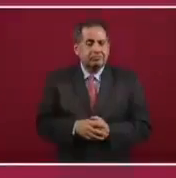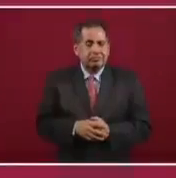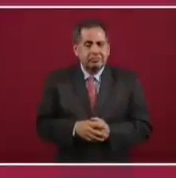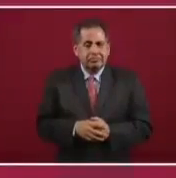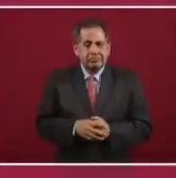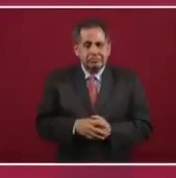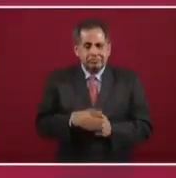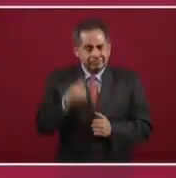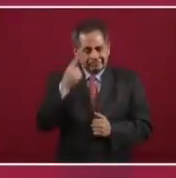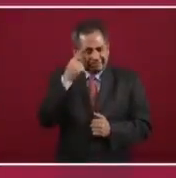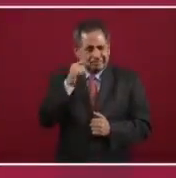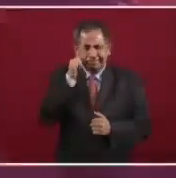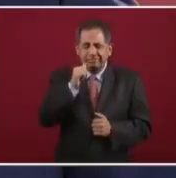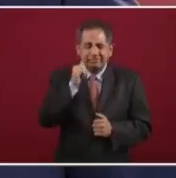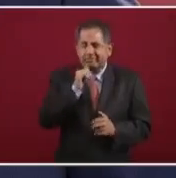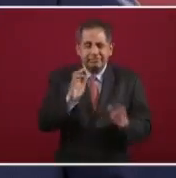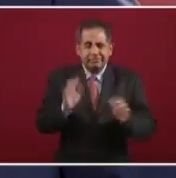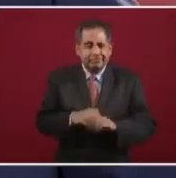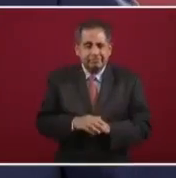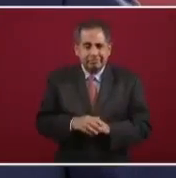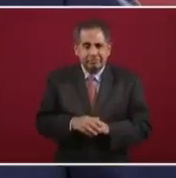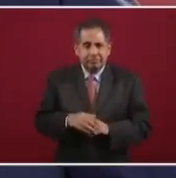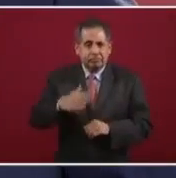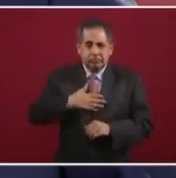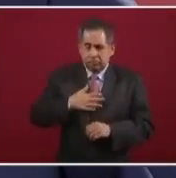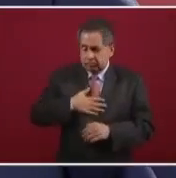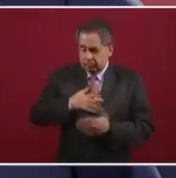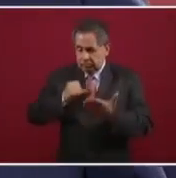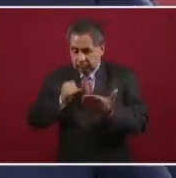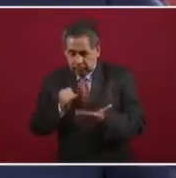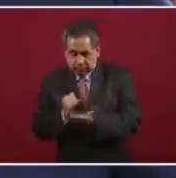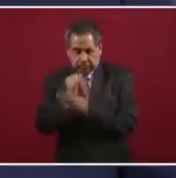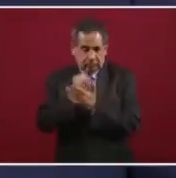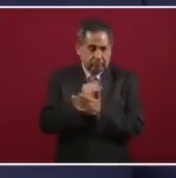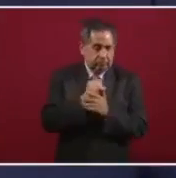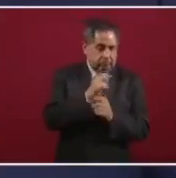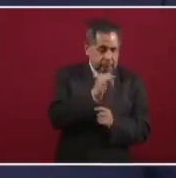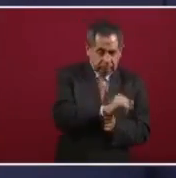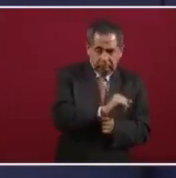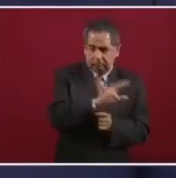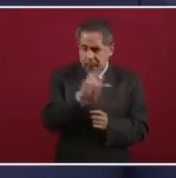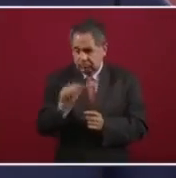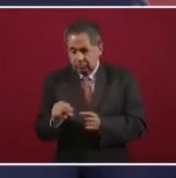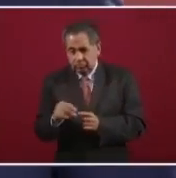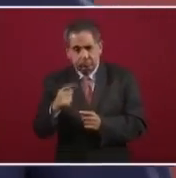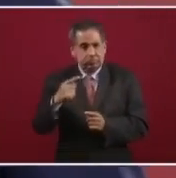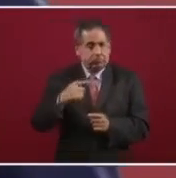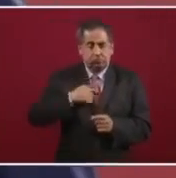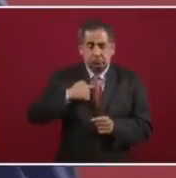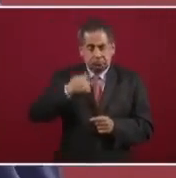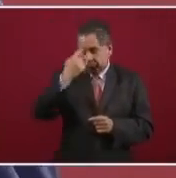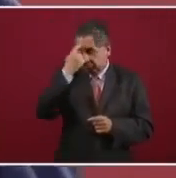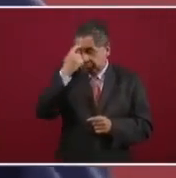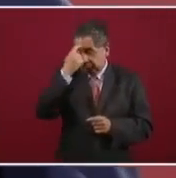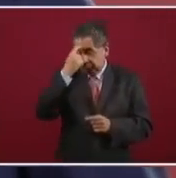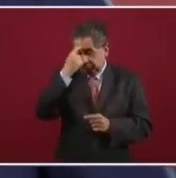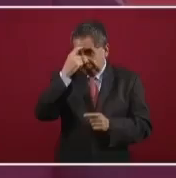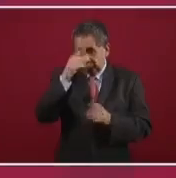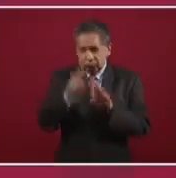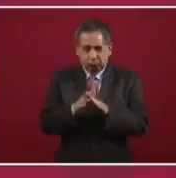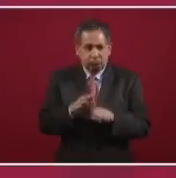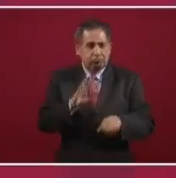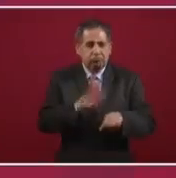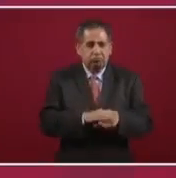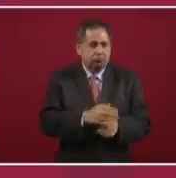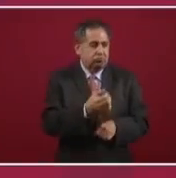O sea, siempre, cuando tengo que decidir entre principios y